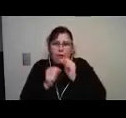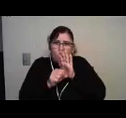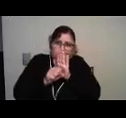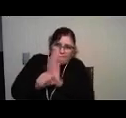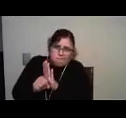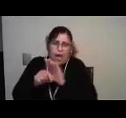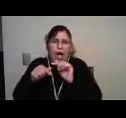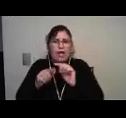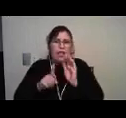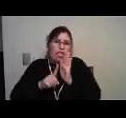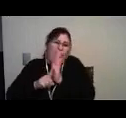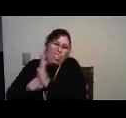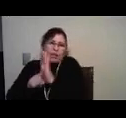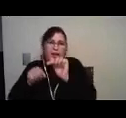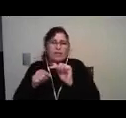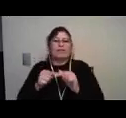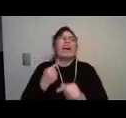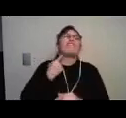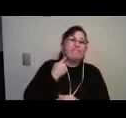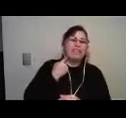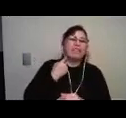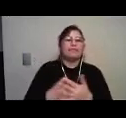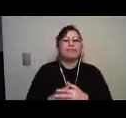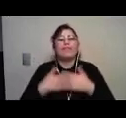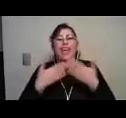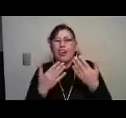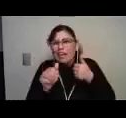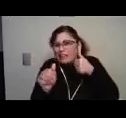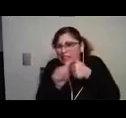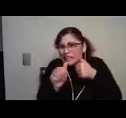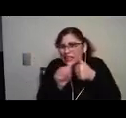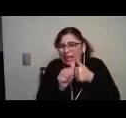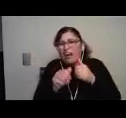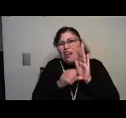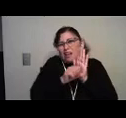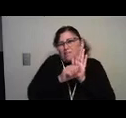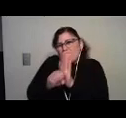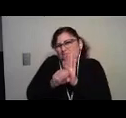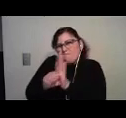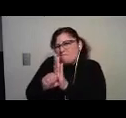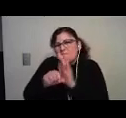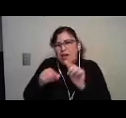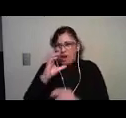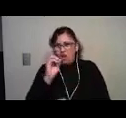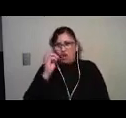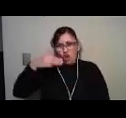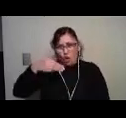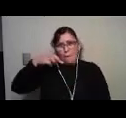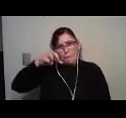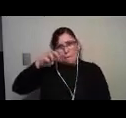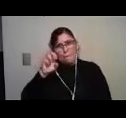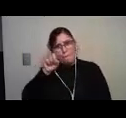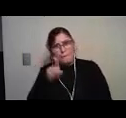solo que el origen sea en el nervio periférico, sino que los tejidos adyacentes y de ahí comprimir la función de un nervio periférico, como podría ser nuestro